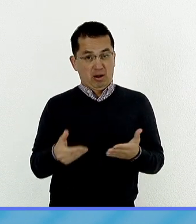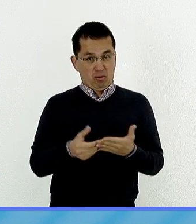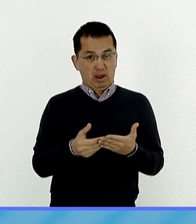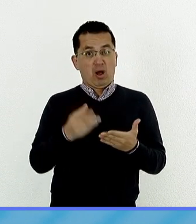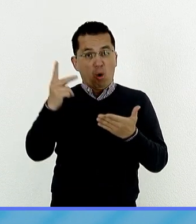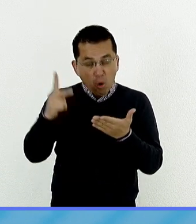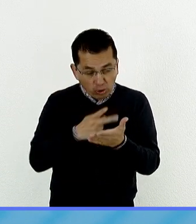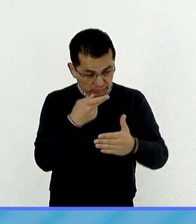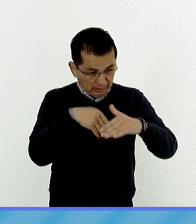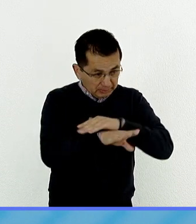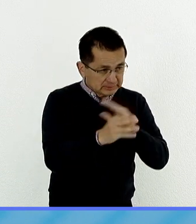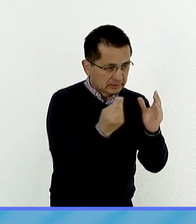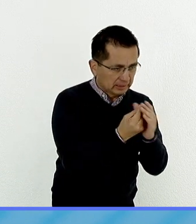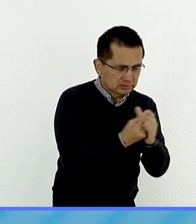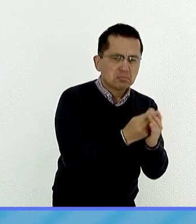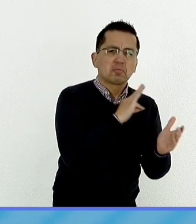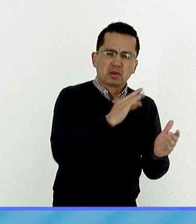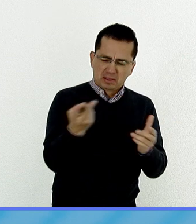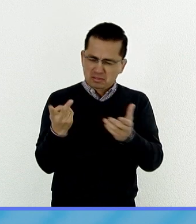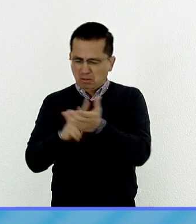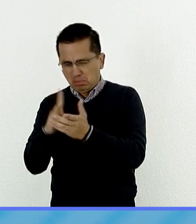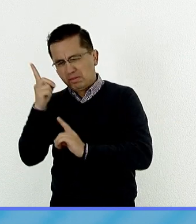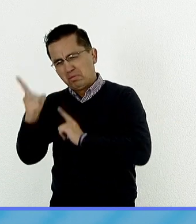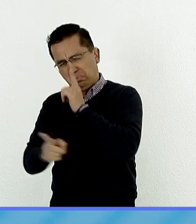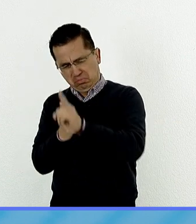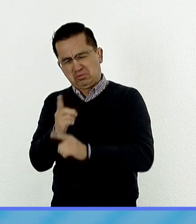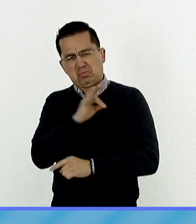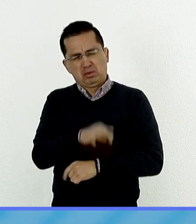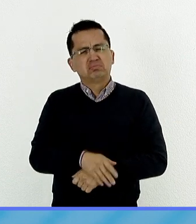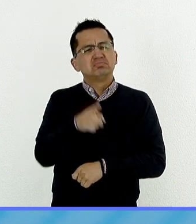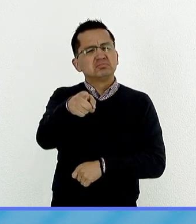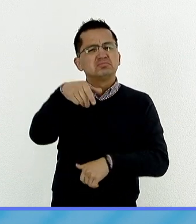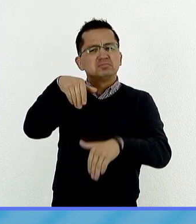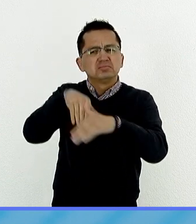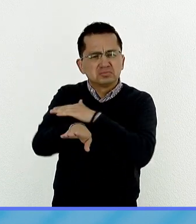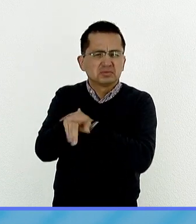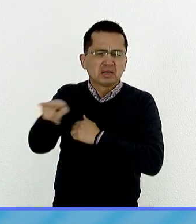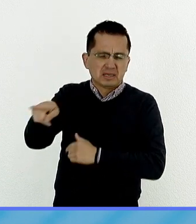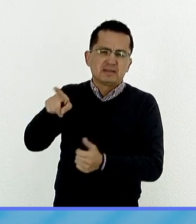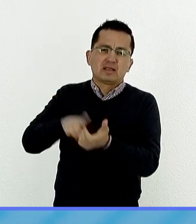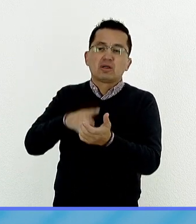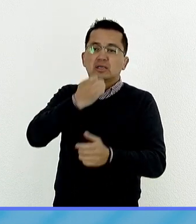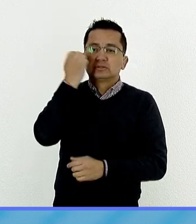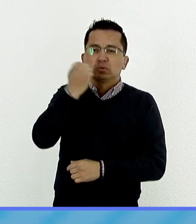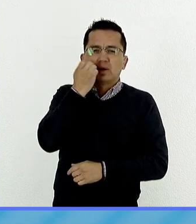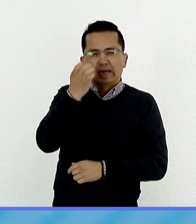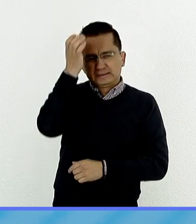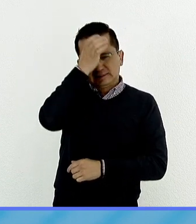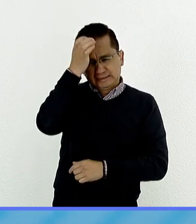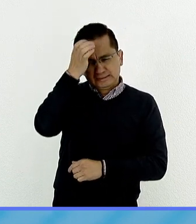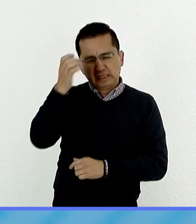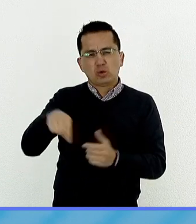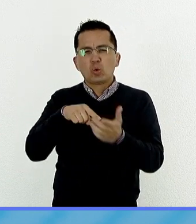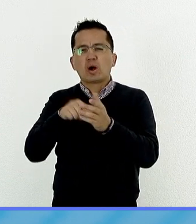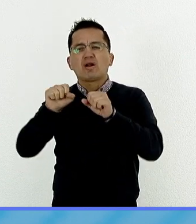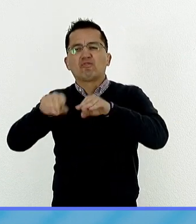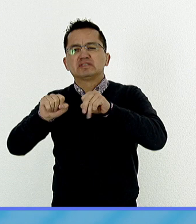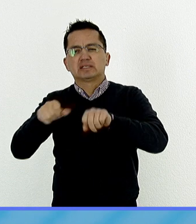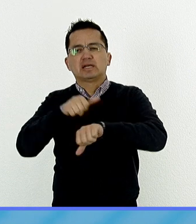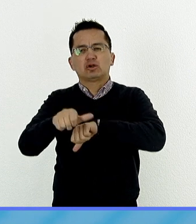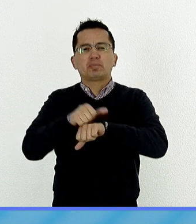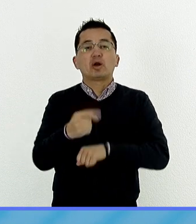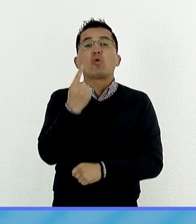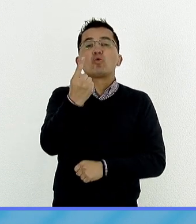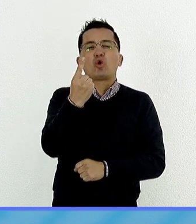excelente opción para activarse bueno pueden conocer todos los detalles acudiendo a la Facultad esto cubículo número uno de la zona